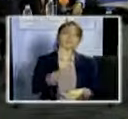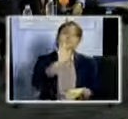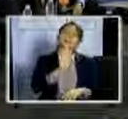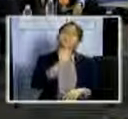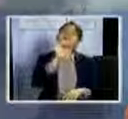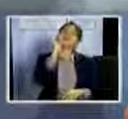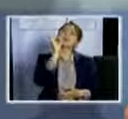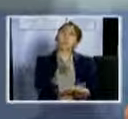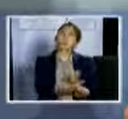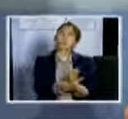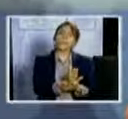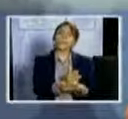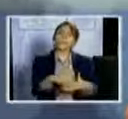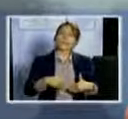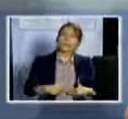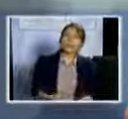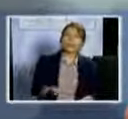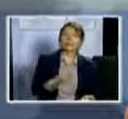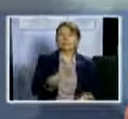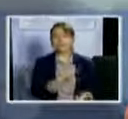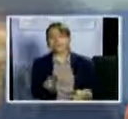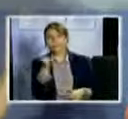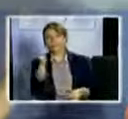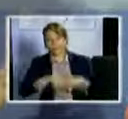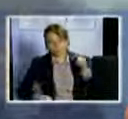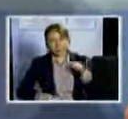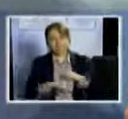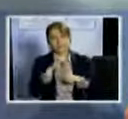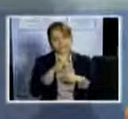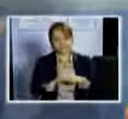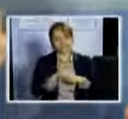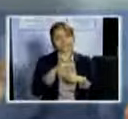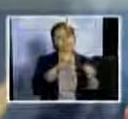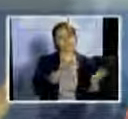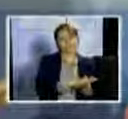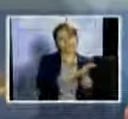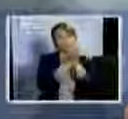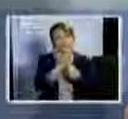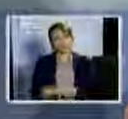la pobreza a un enfoque de una agenda de desarrollo universal,